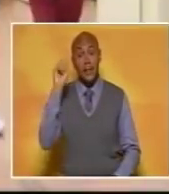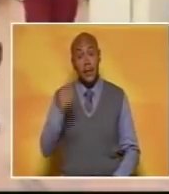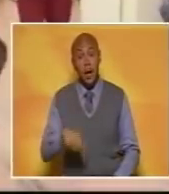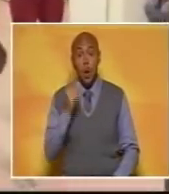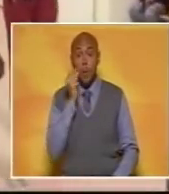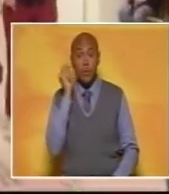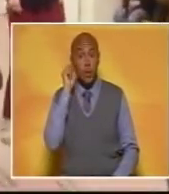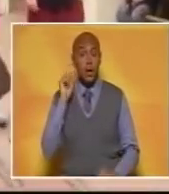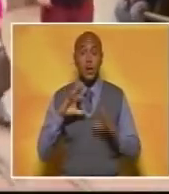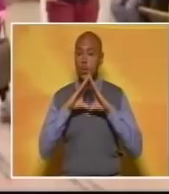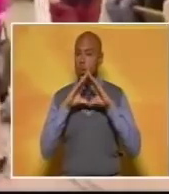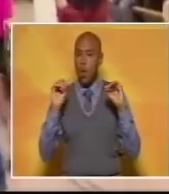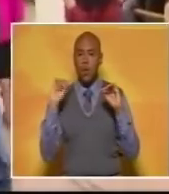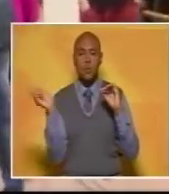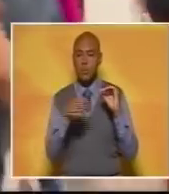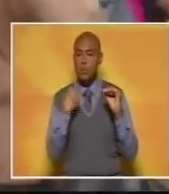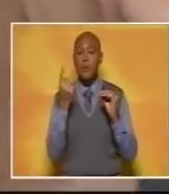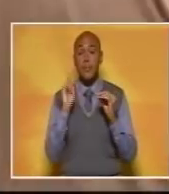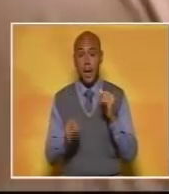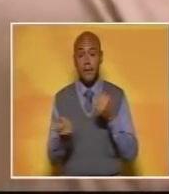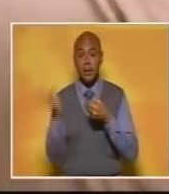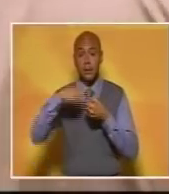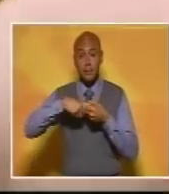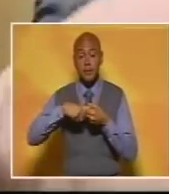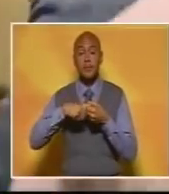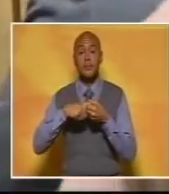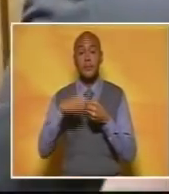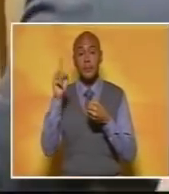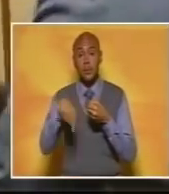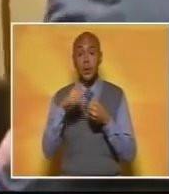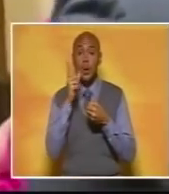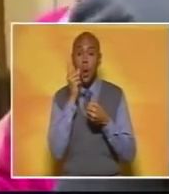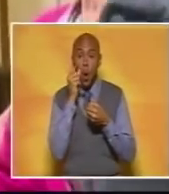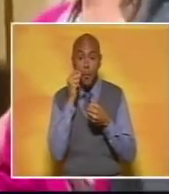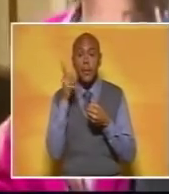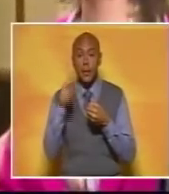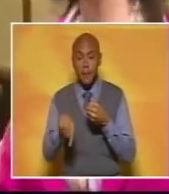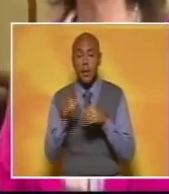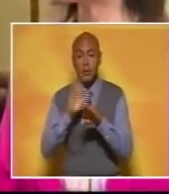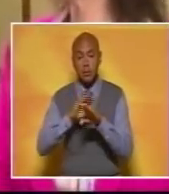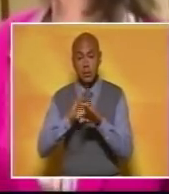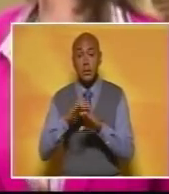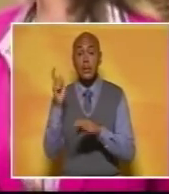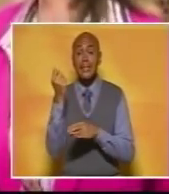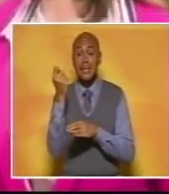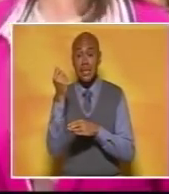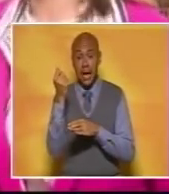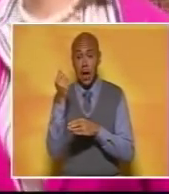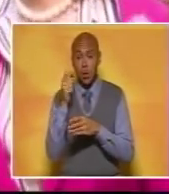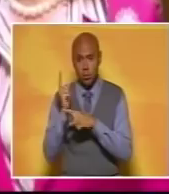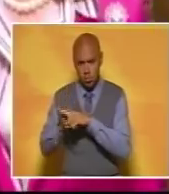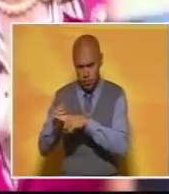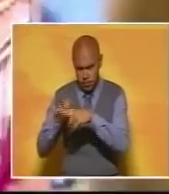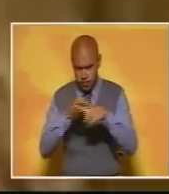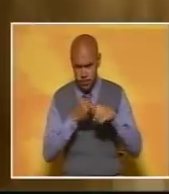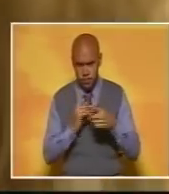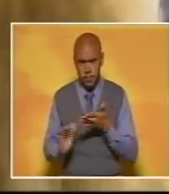todos seamos incluidos en eso. De igual forma, John resaltó y realizó una recaudación de fondos el jueves por la noche para ayudar